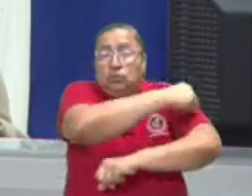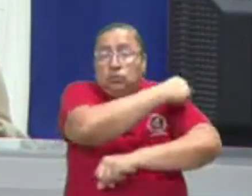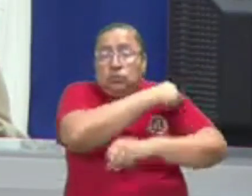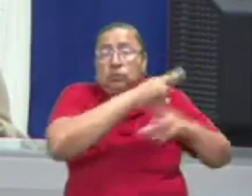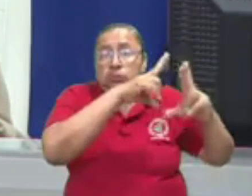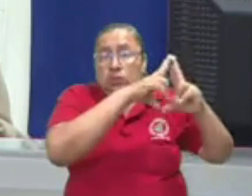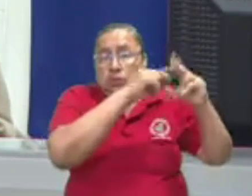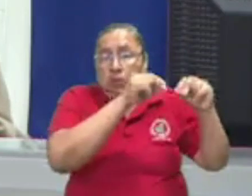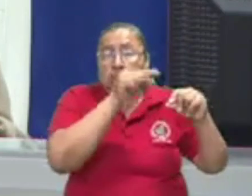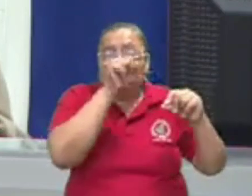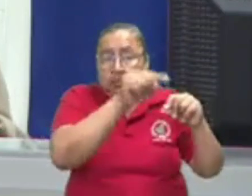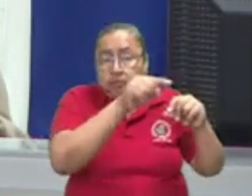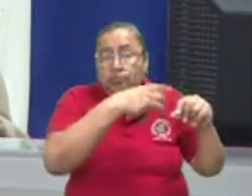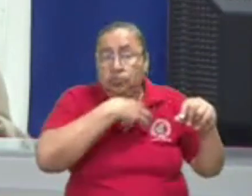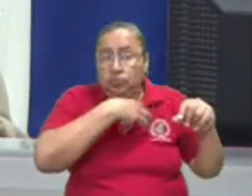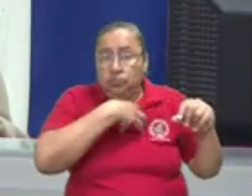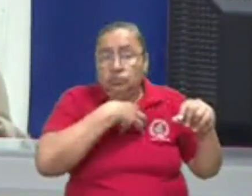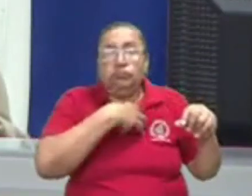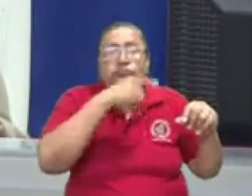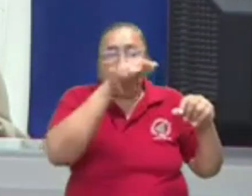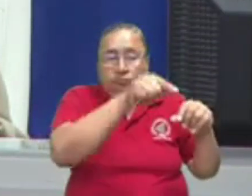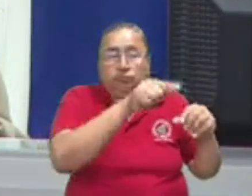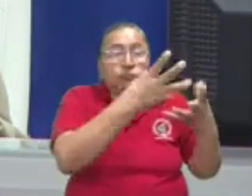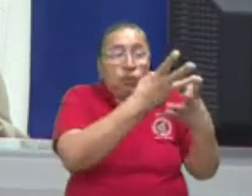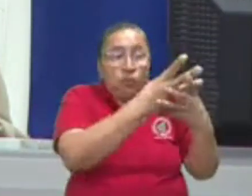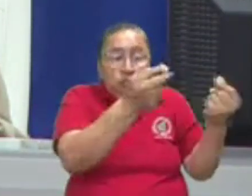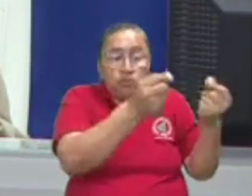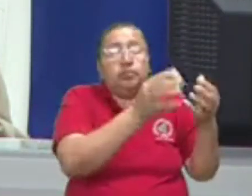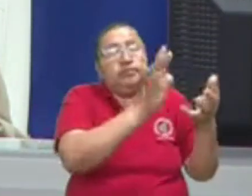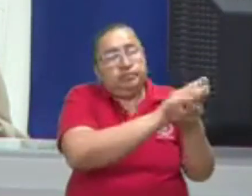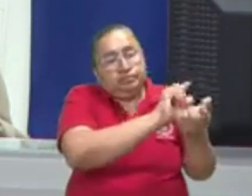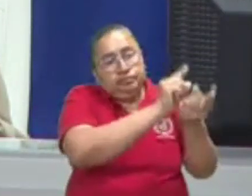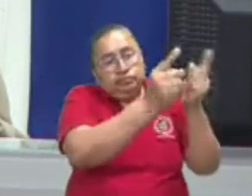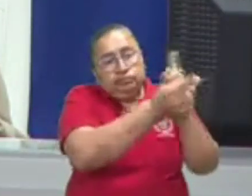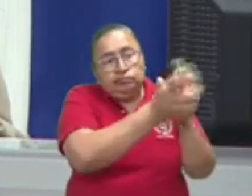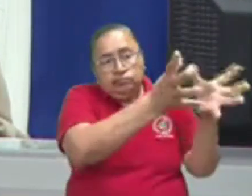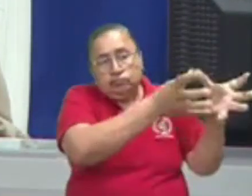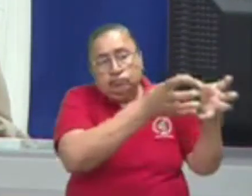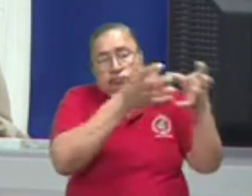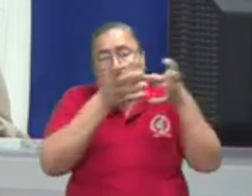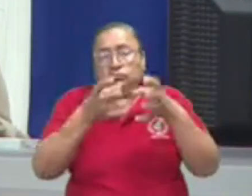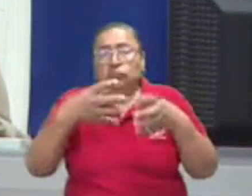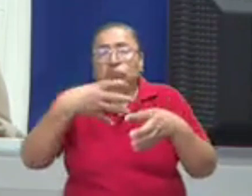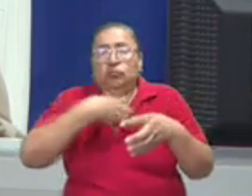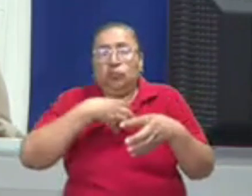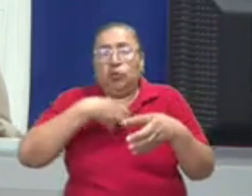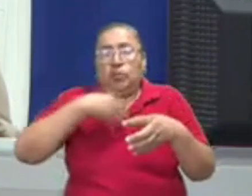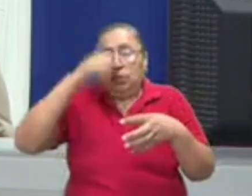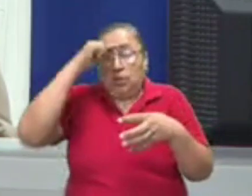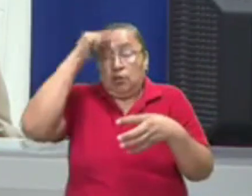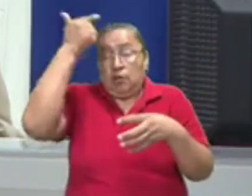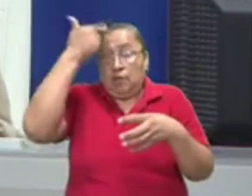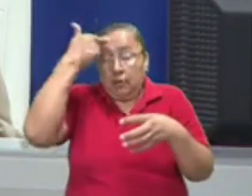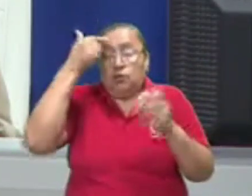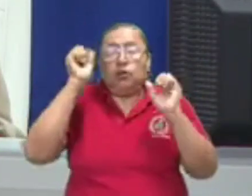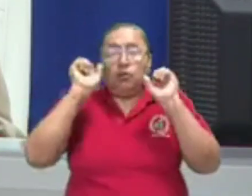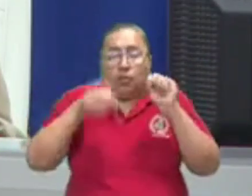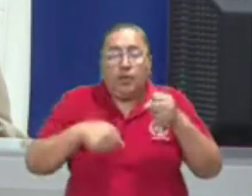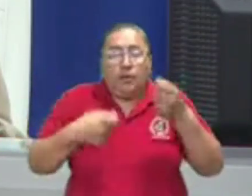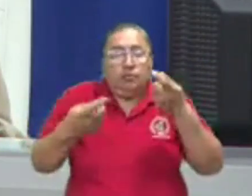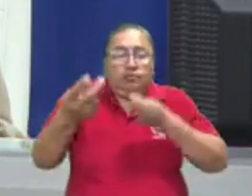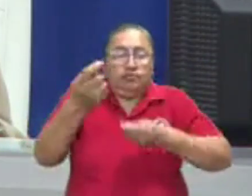Roja Nicaragüense pasarán a ser propiedad del Estado y serán